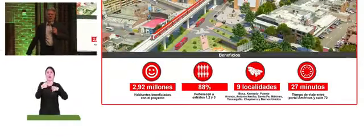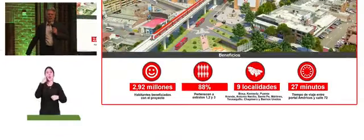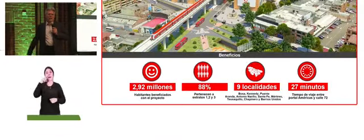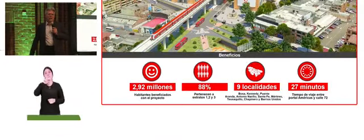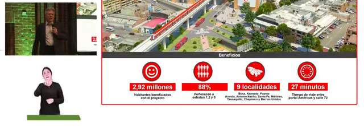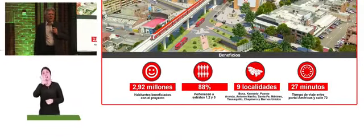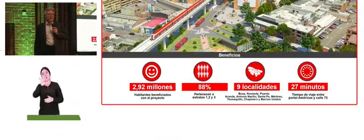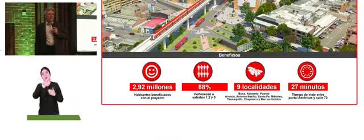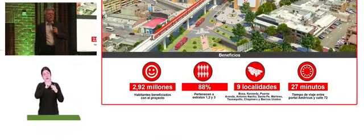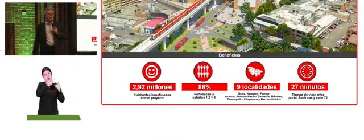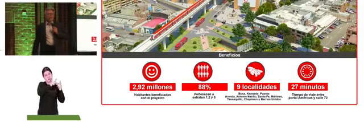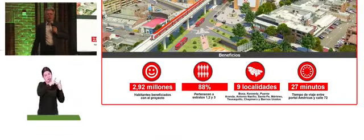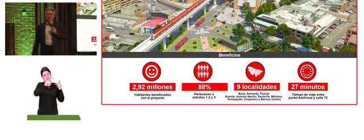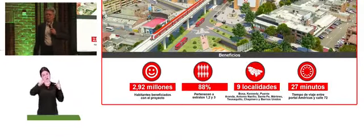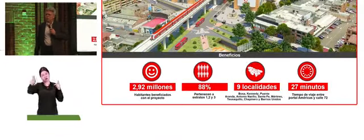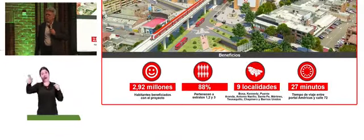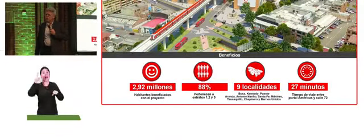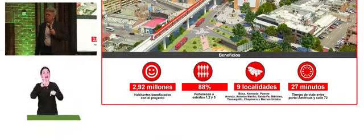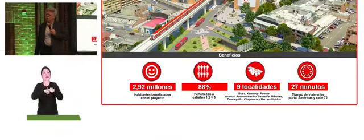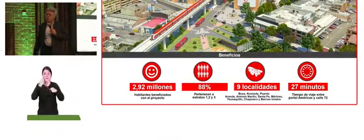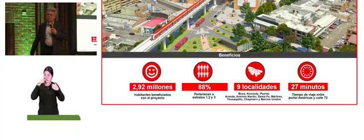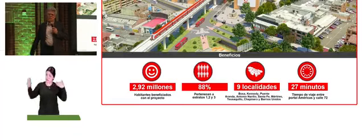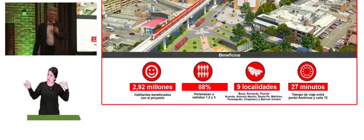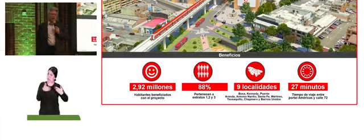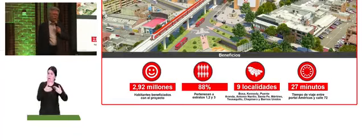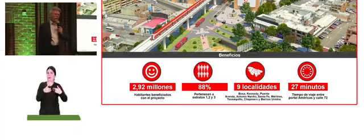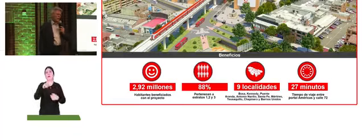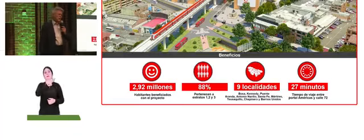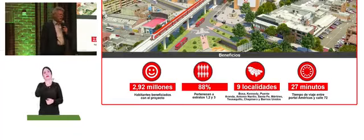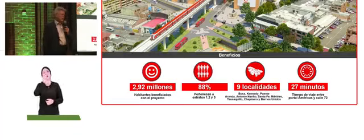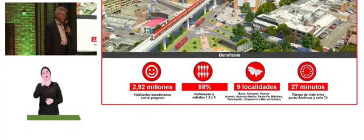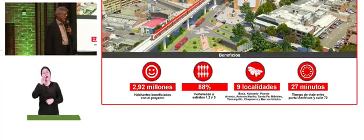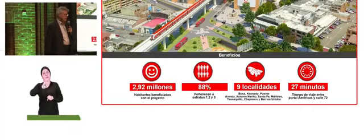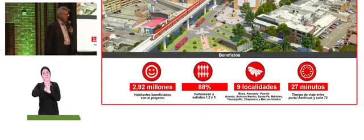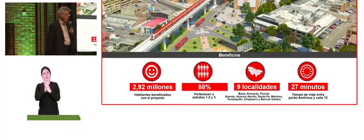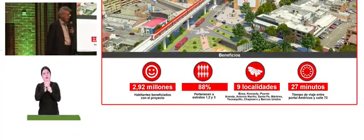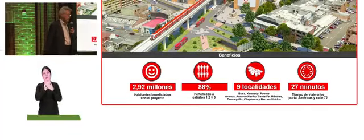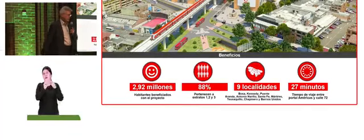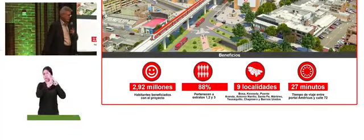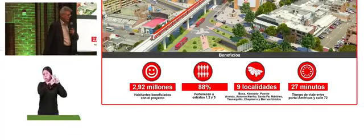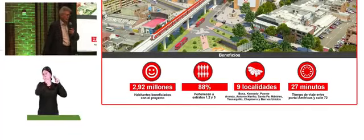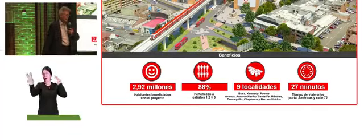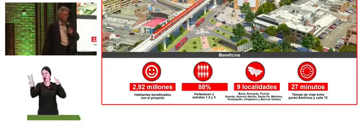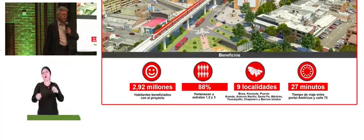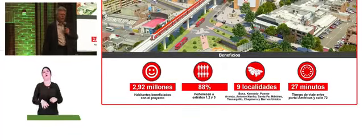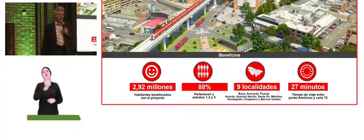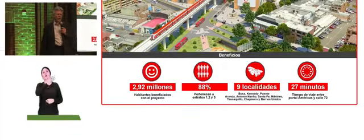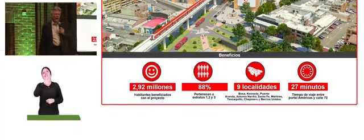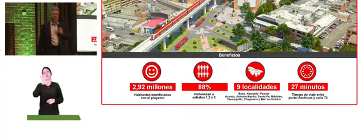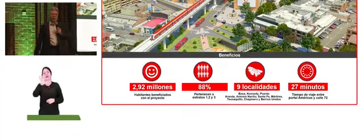hará en 29 minutos, tendrá una velocidad de operación promedio de 45 kilómetros por hora, llegando